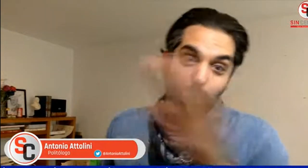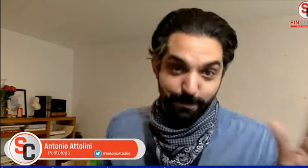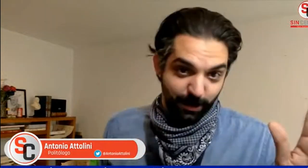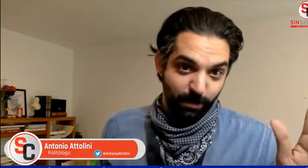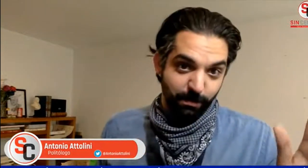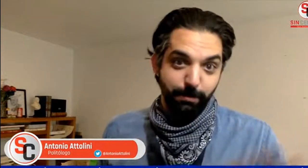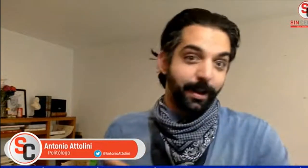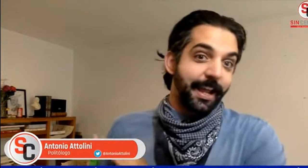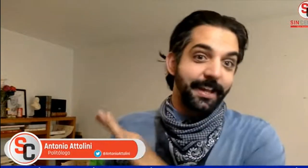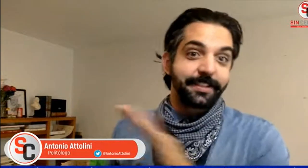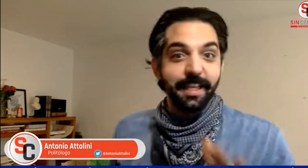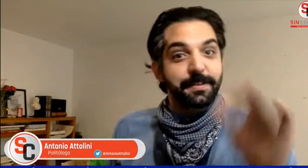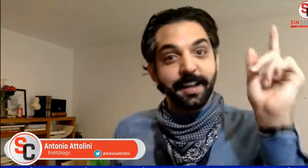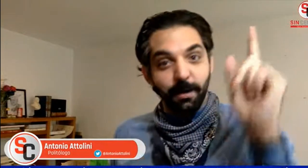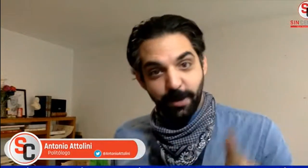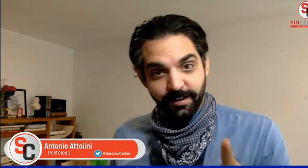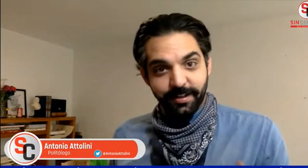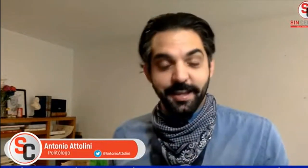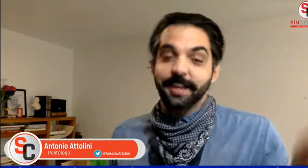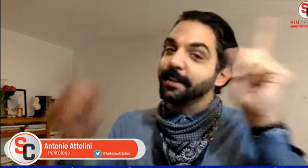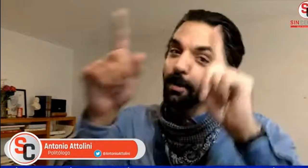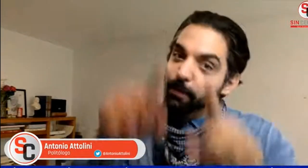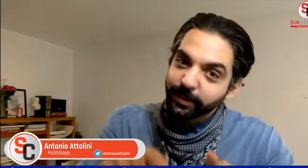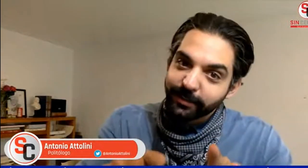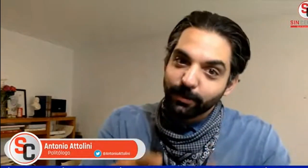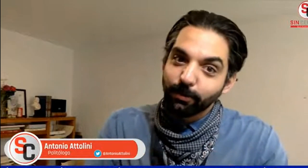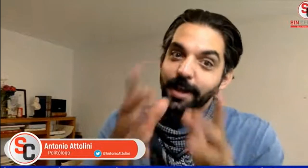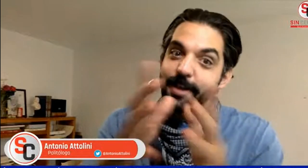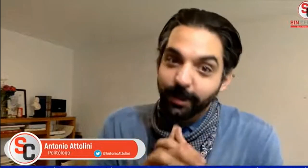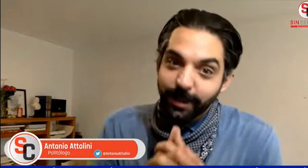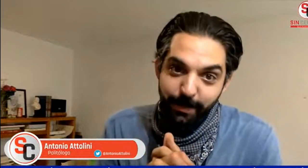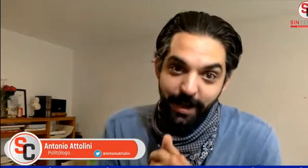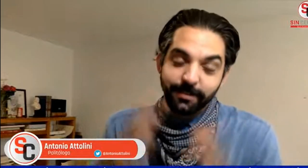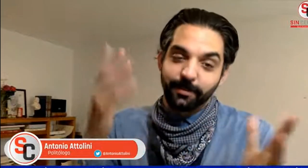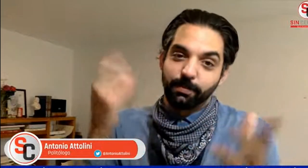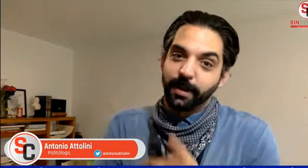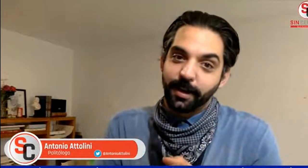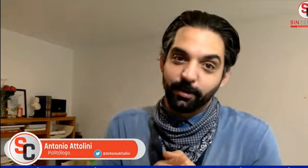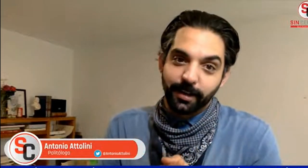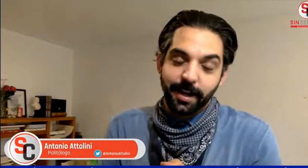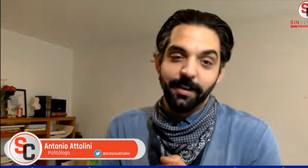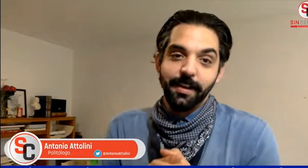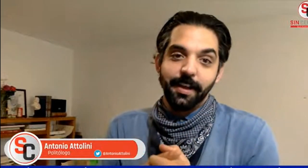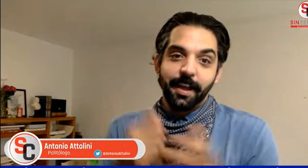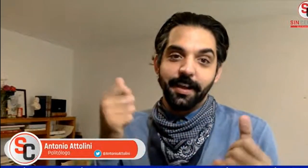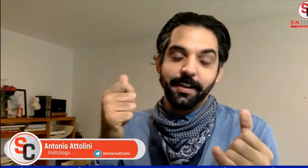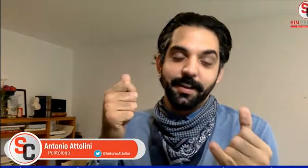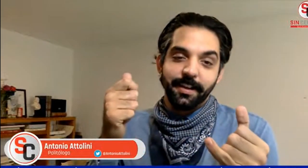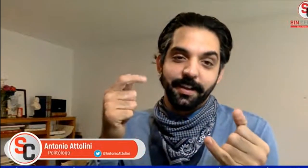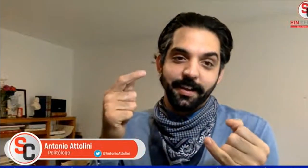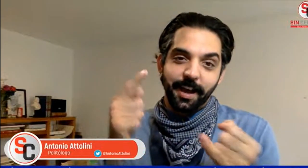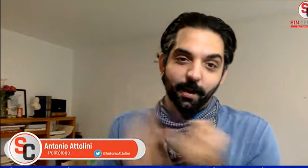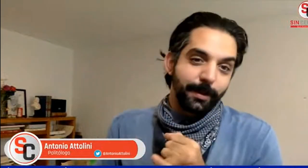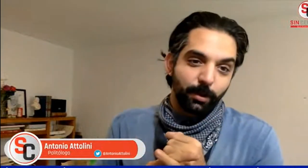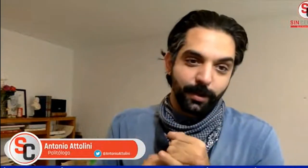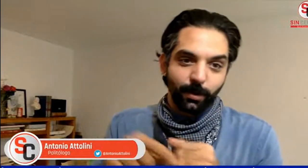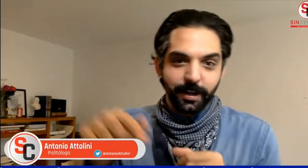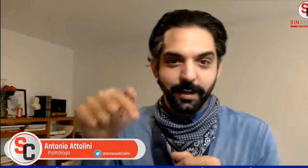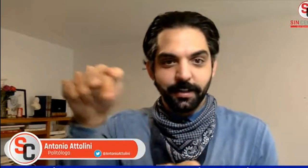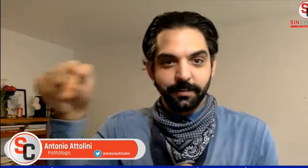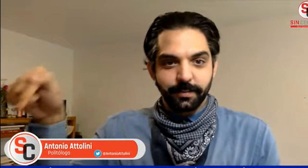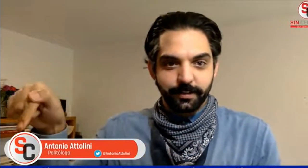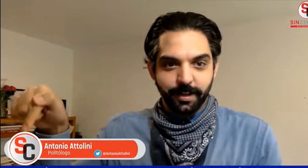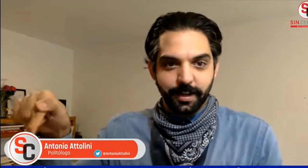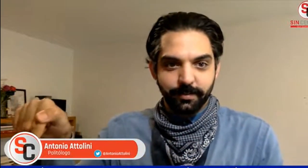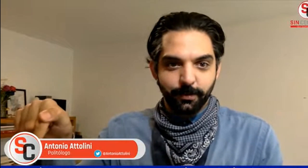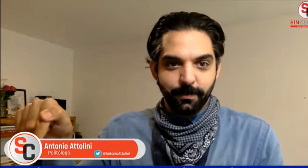poder económico, porque a quien se debe es a la audiencia. Y así como Sin Censura, yo también, nos pueden encontrar en @Antonio